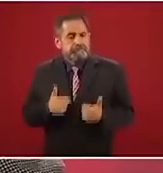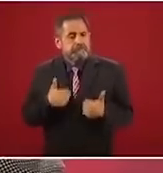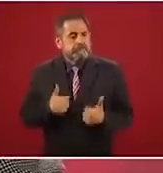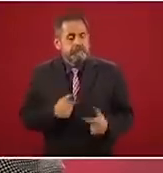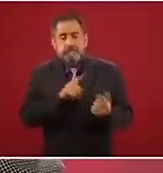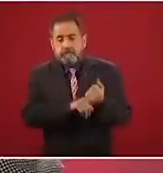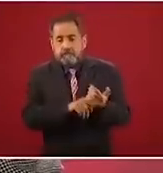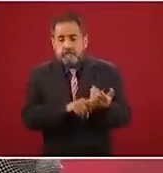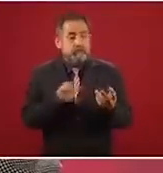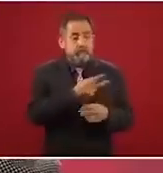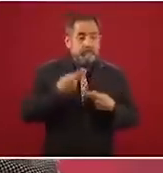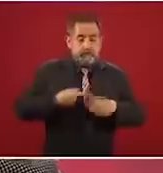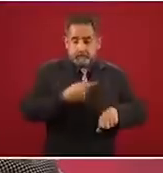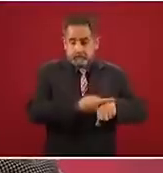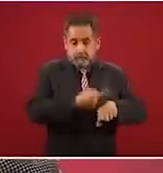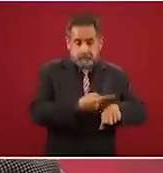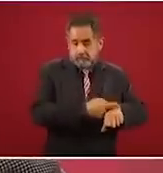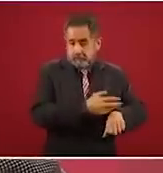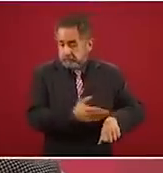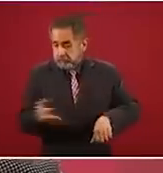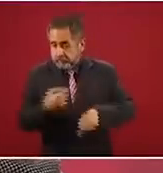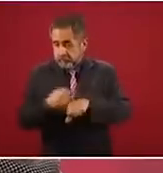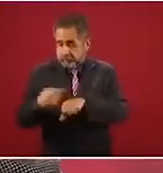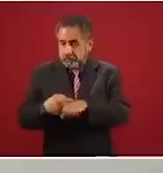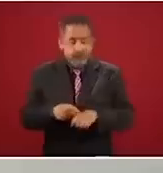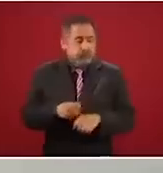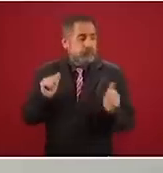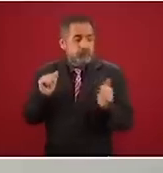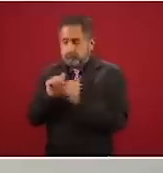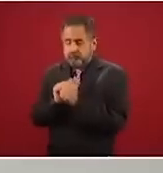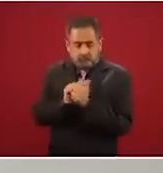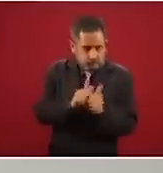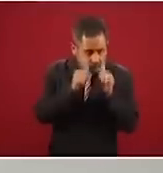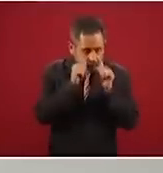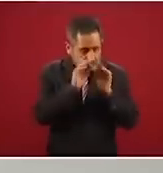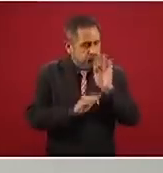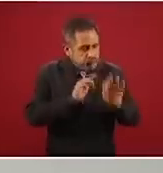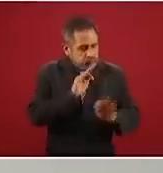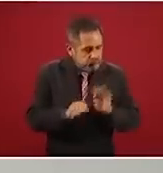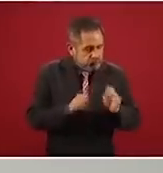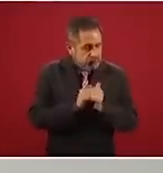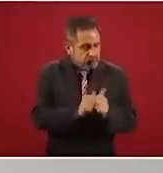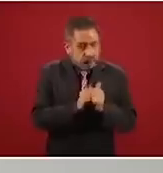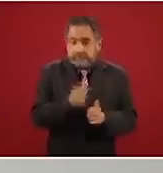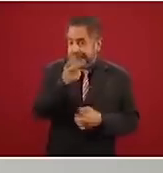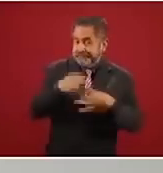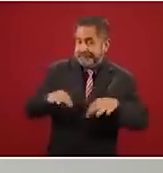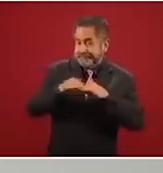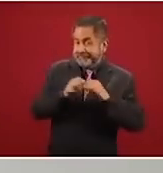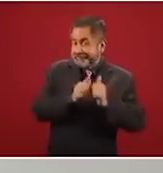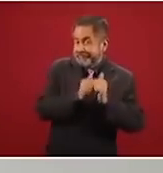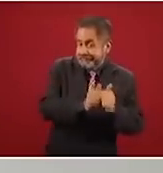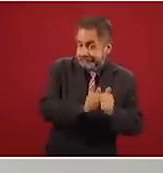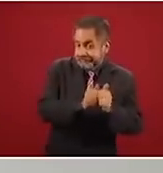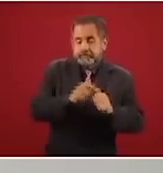etapa de esta vida, de su vida, y si tiene acompañamiento, y fíjense, el acompañamiento